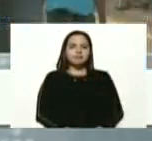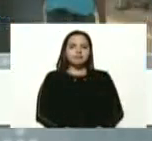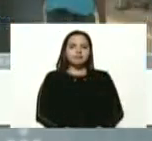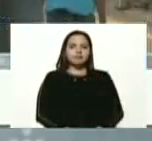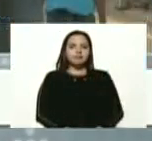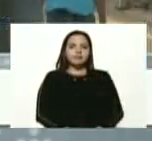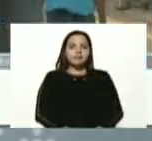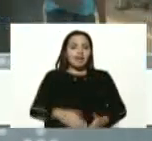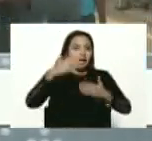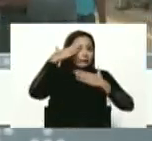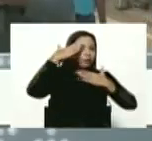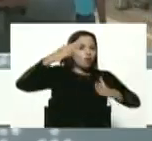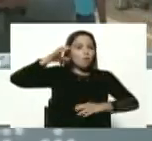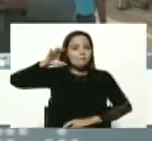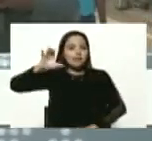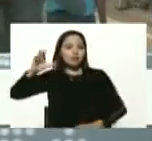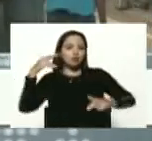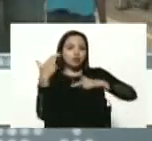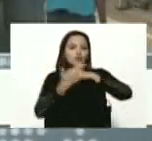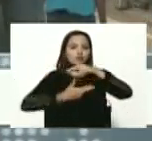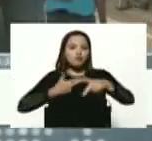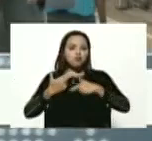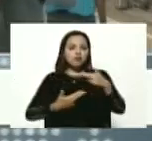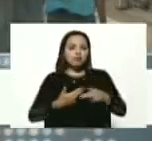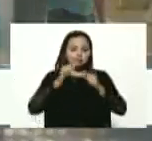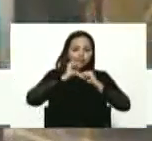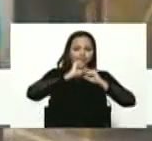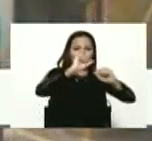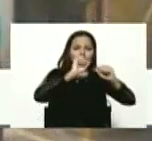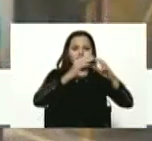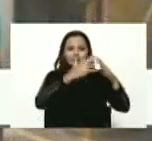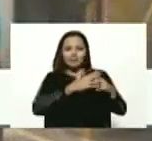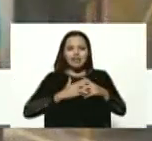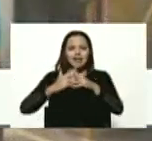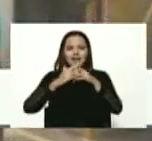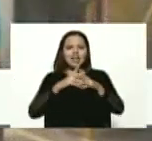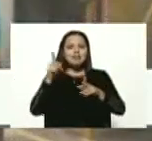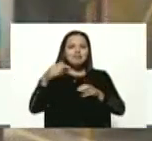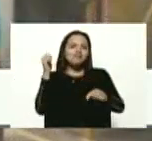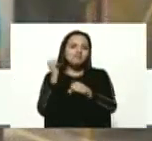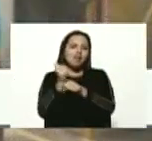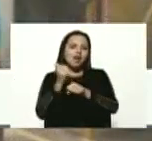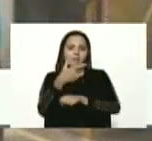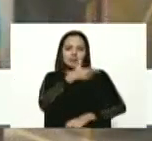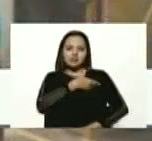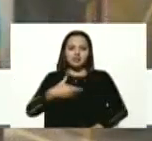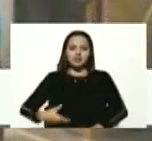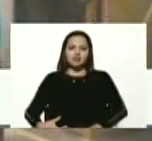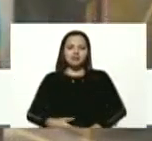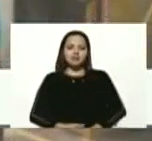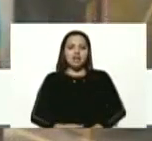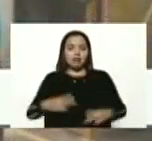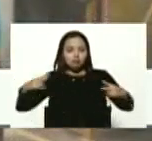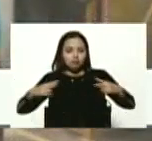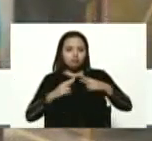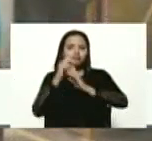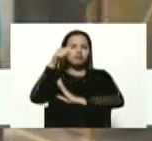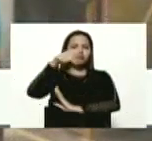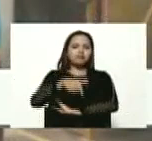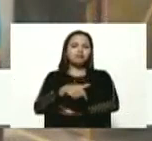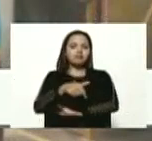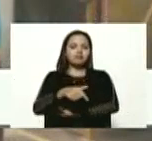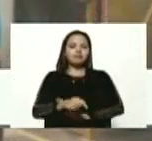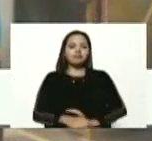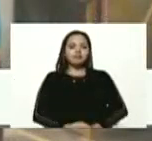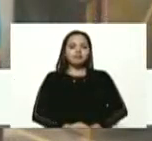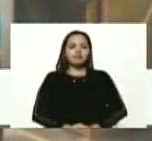gran saludo patriótico, revolucionario, antiimperialista y productivo, ciudadano presidente. Nos encontramos aquí en